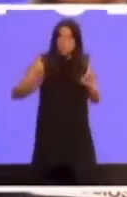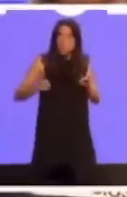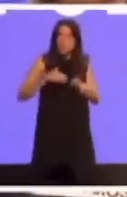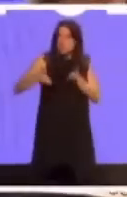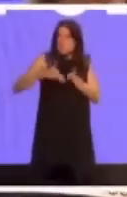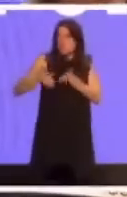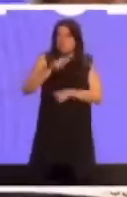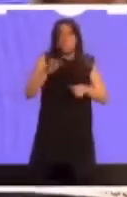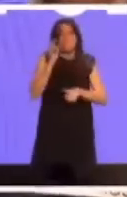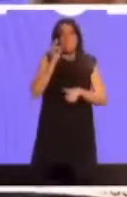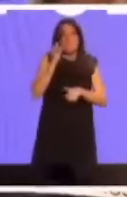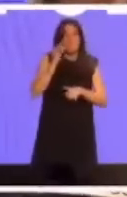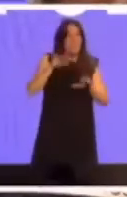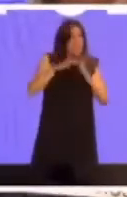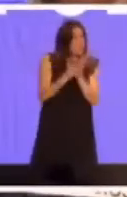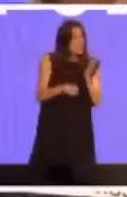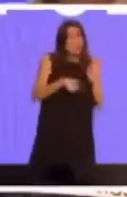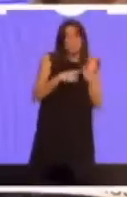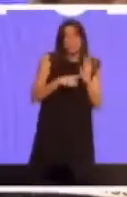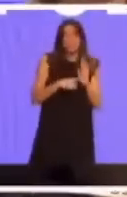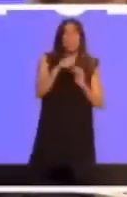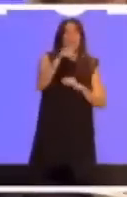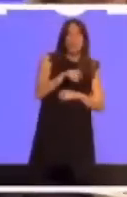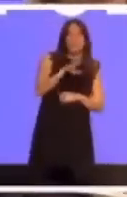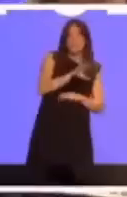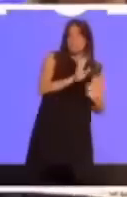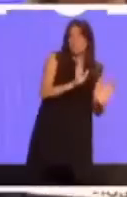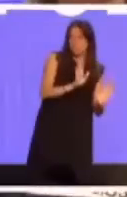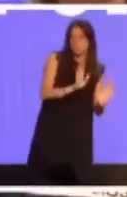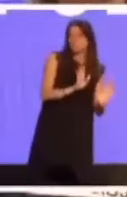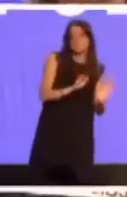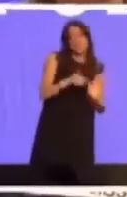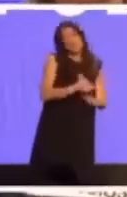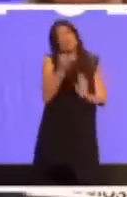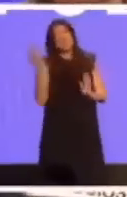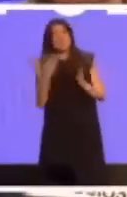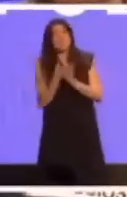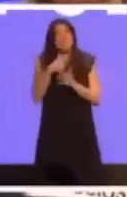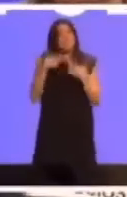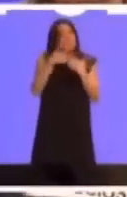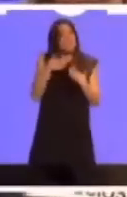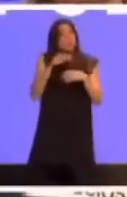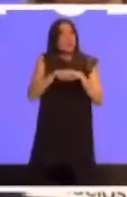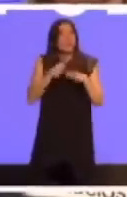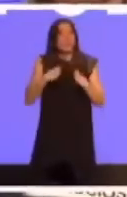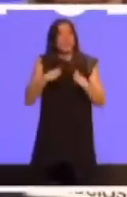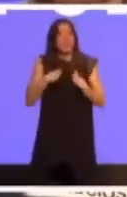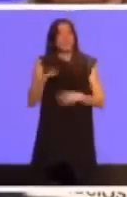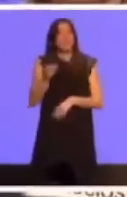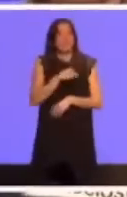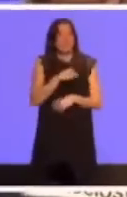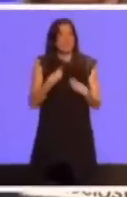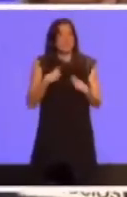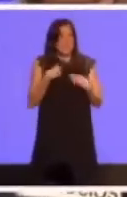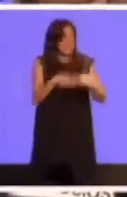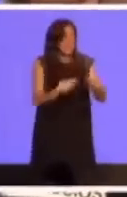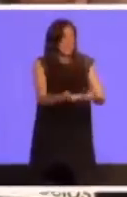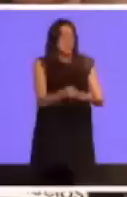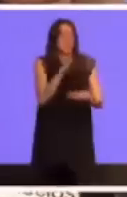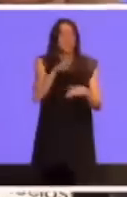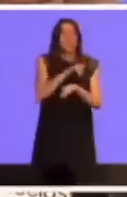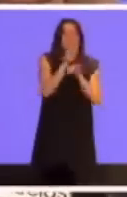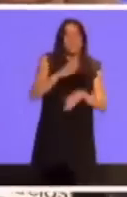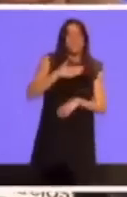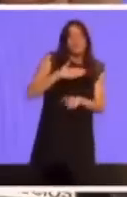en todo el mundo no solamente en este país estamos luchando para que la vida merezca la pena ser vivida por nuestra felicidad por la